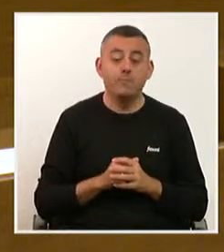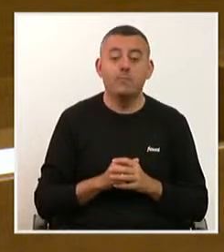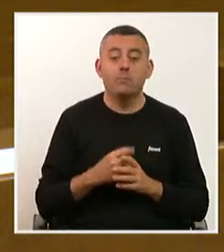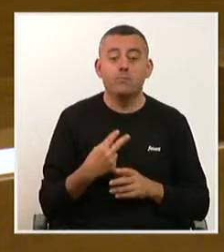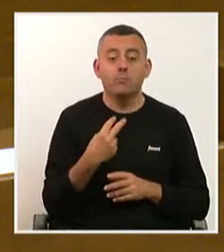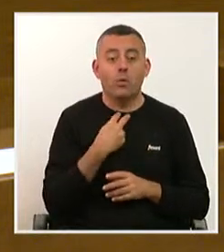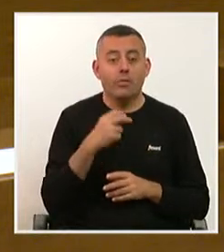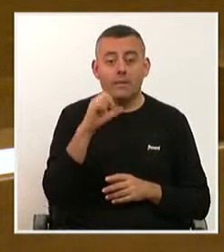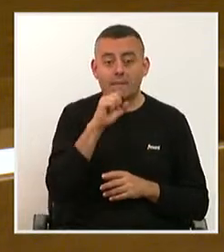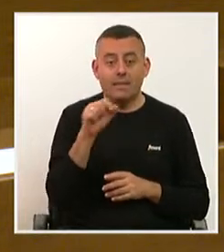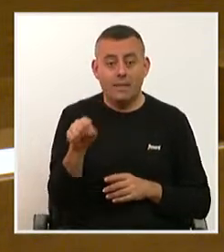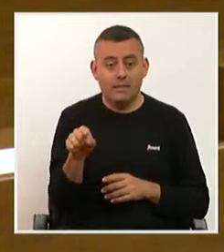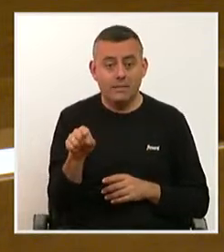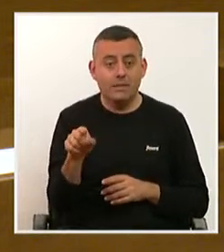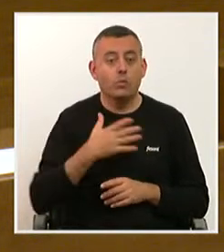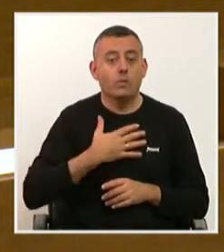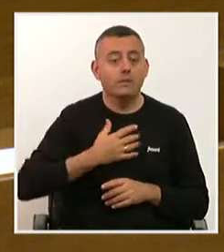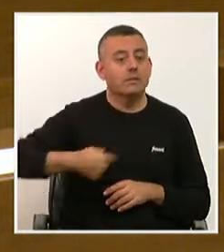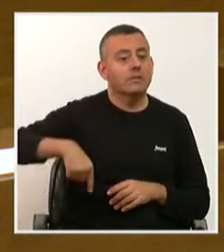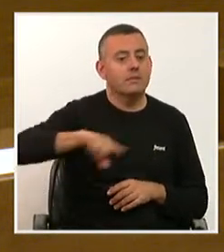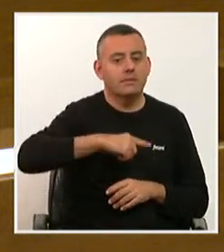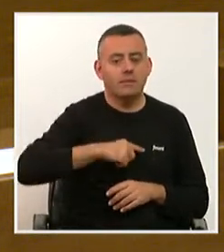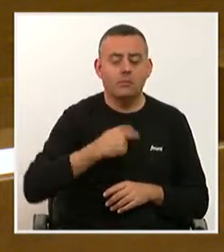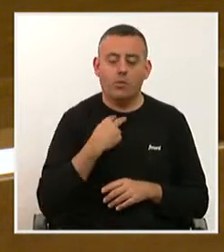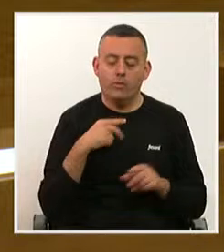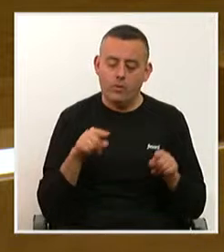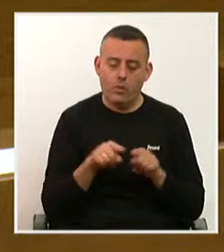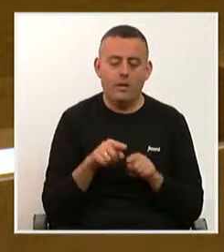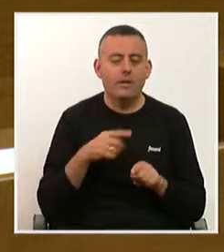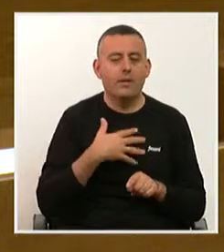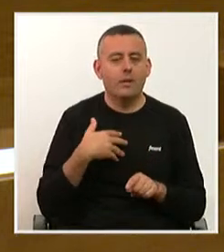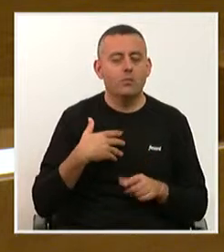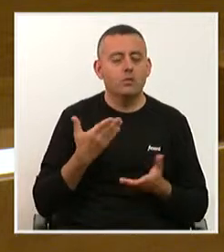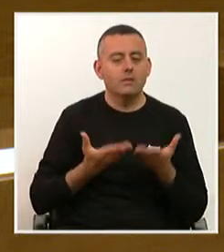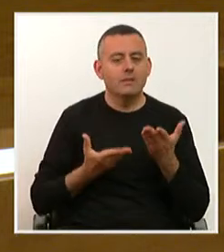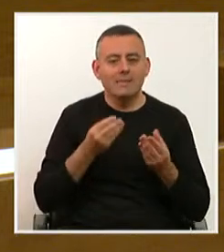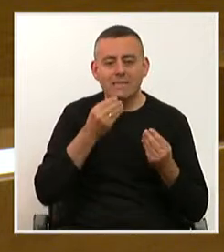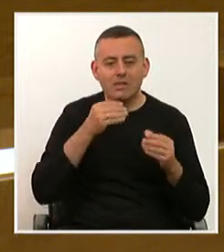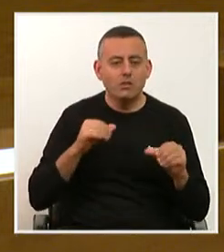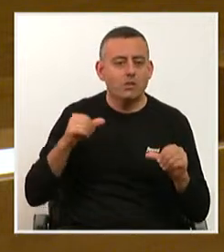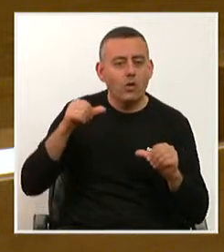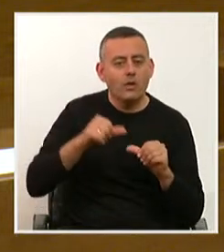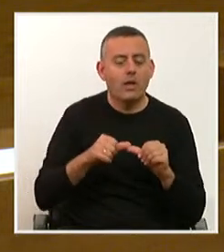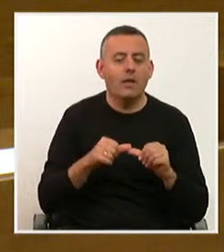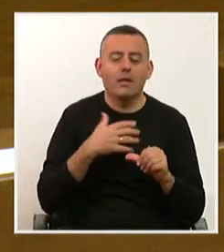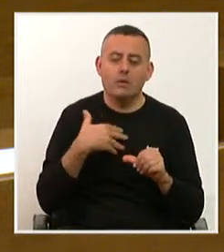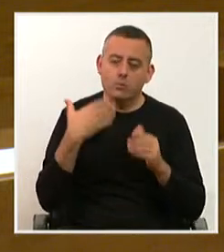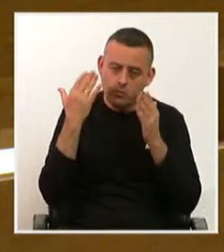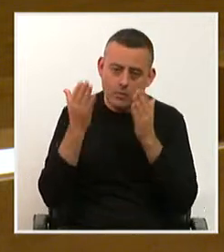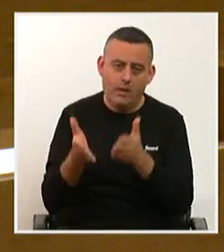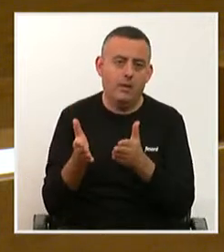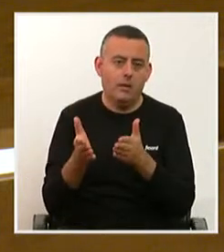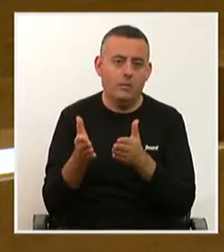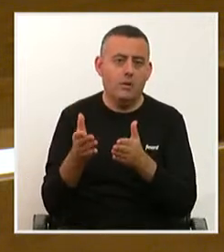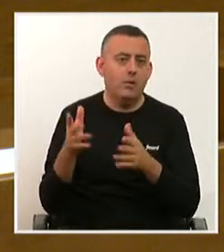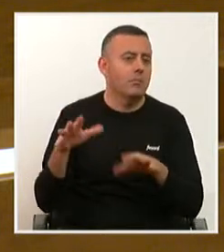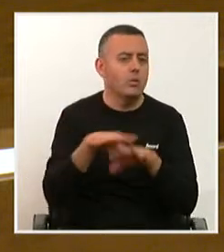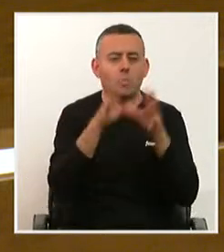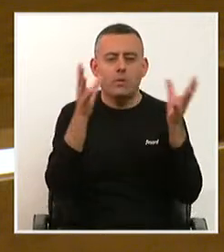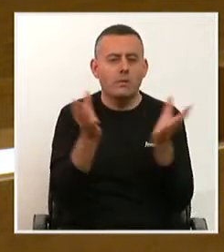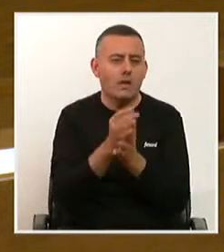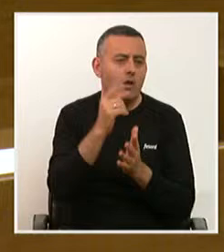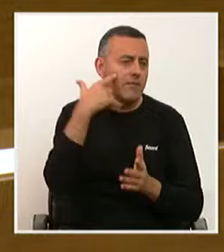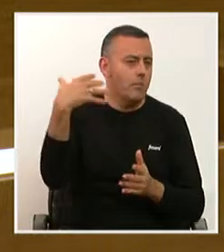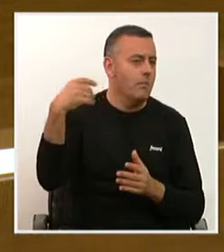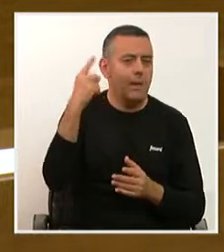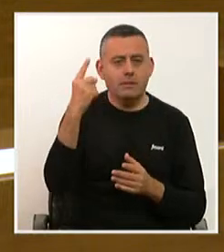la y eximus históric para nueta contempor universal que va enseñar a